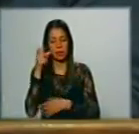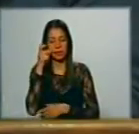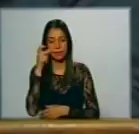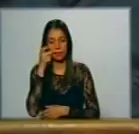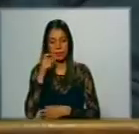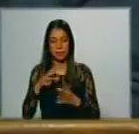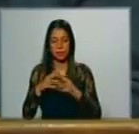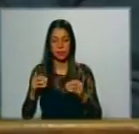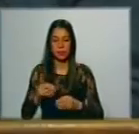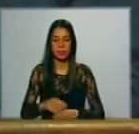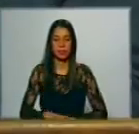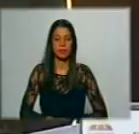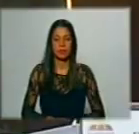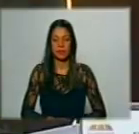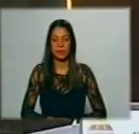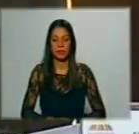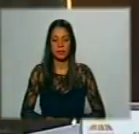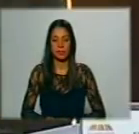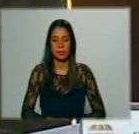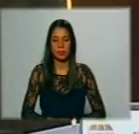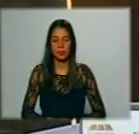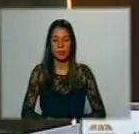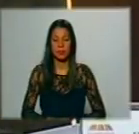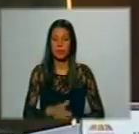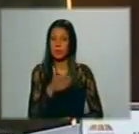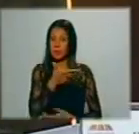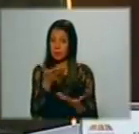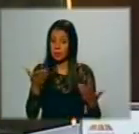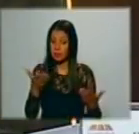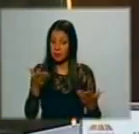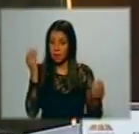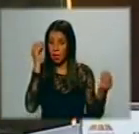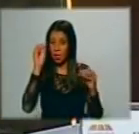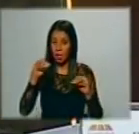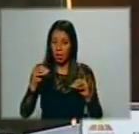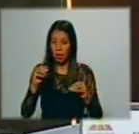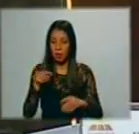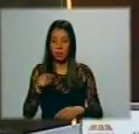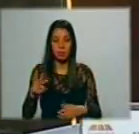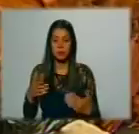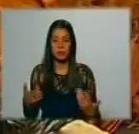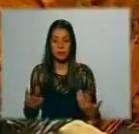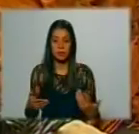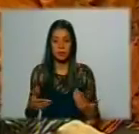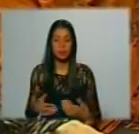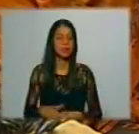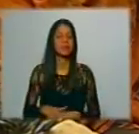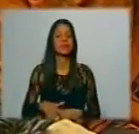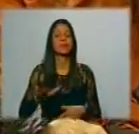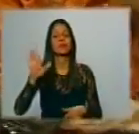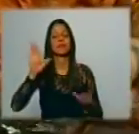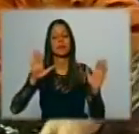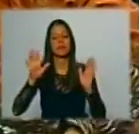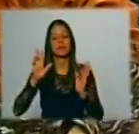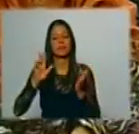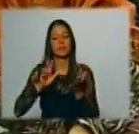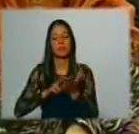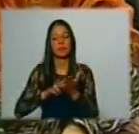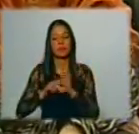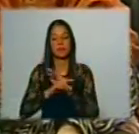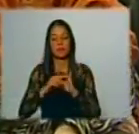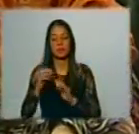Es todo. Las y los constituyentes que estén de acuerdo con aprobar el artículo, aprobado. Siguiente